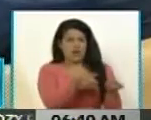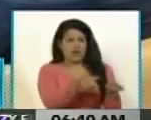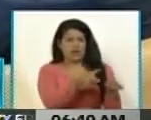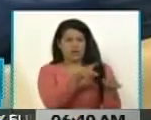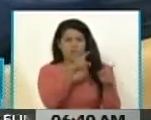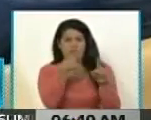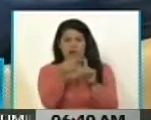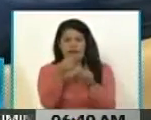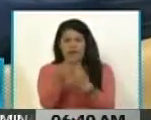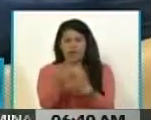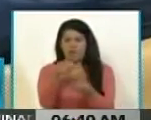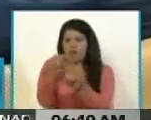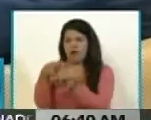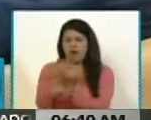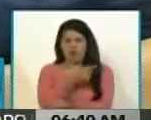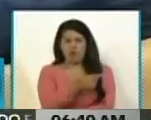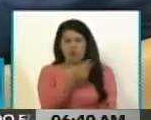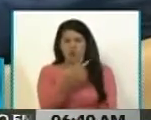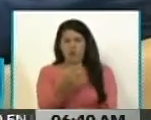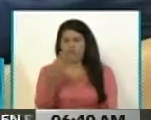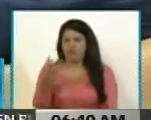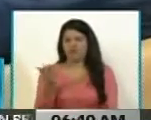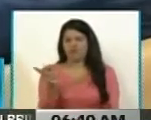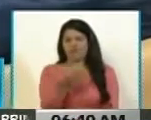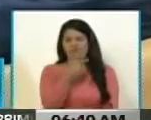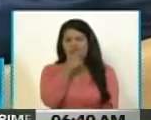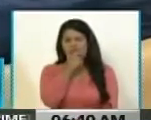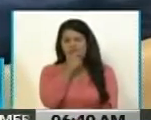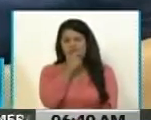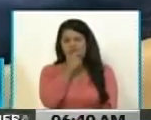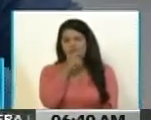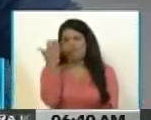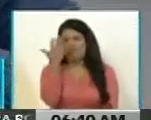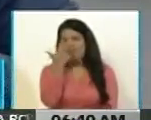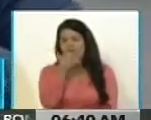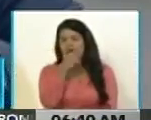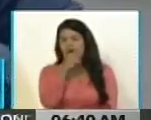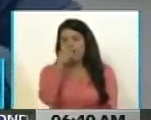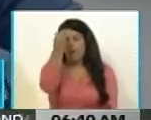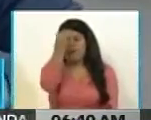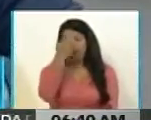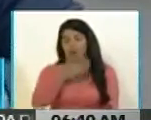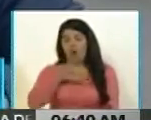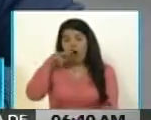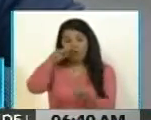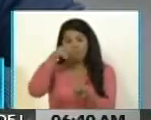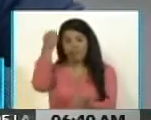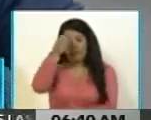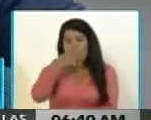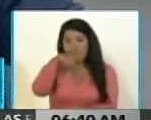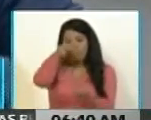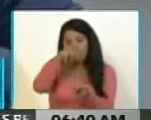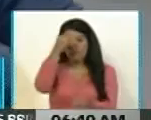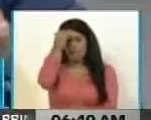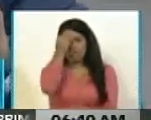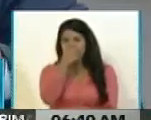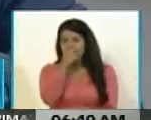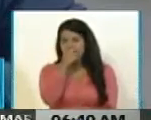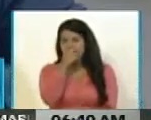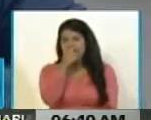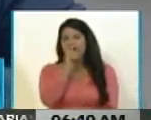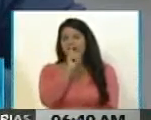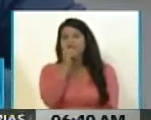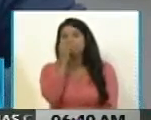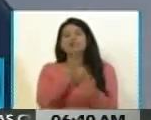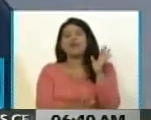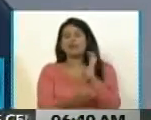como para uno, desde la vista incluso objetiva, muy objetiva, pensar que estos elementos